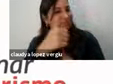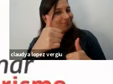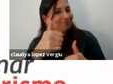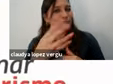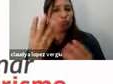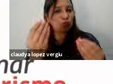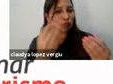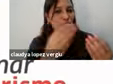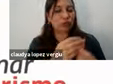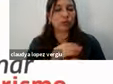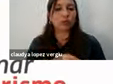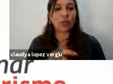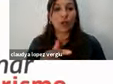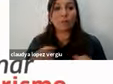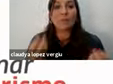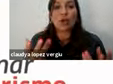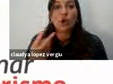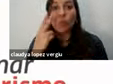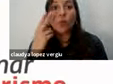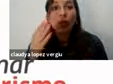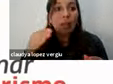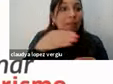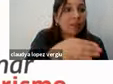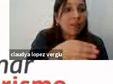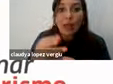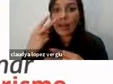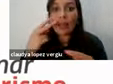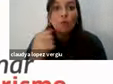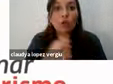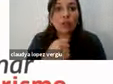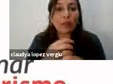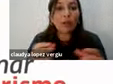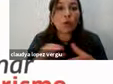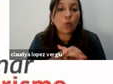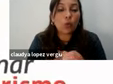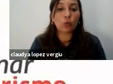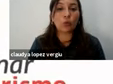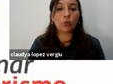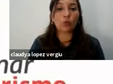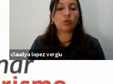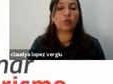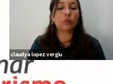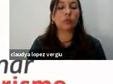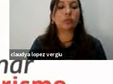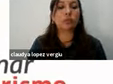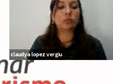es más accesible poder entrar a la comunidad y seguir los protocolos de no tener